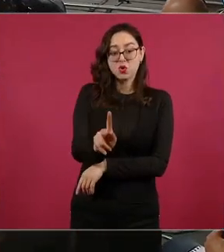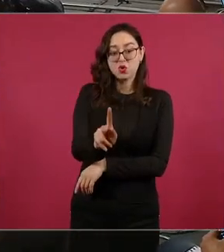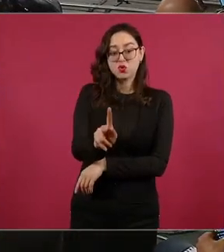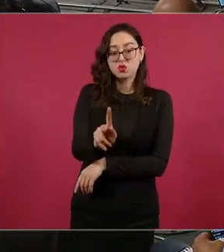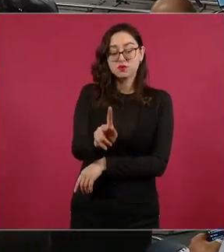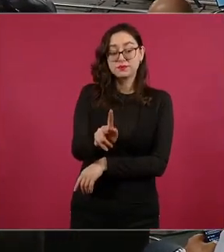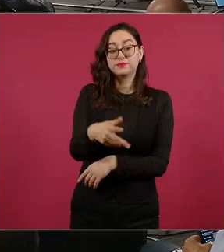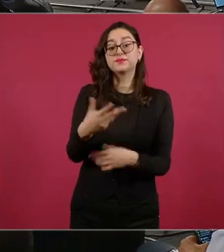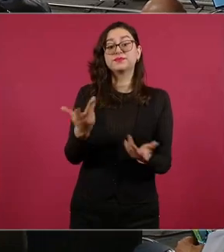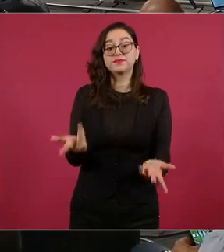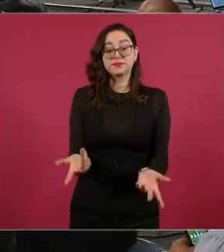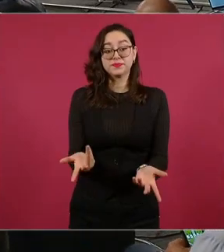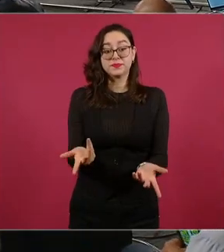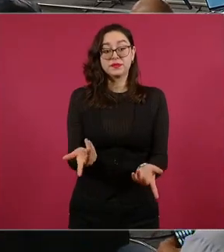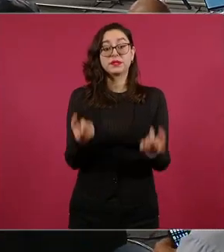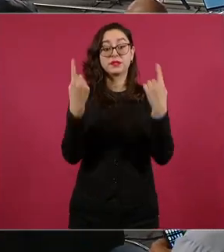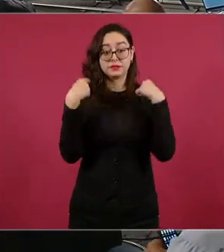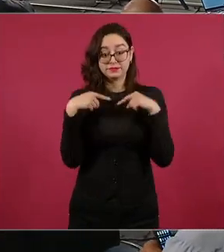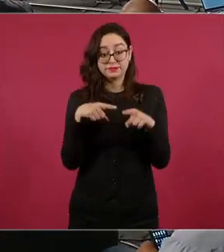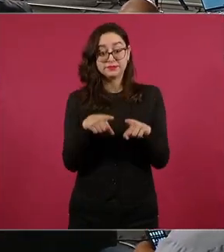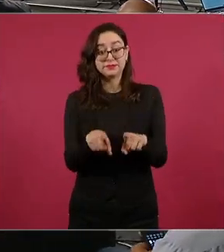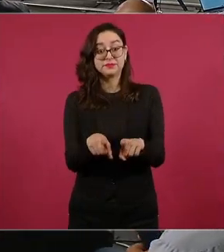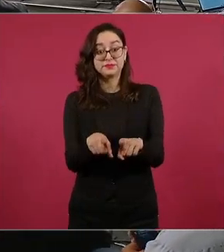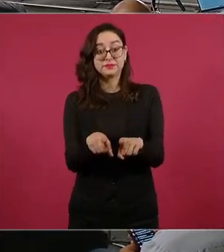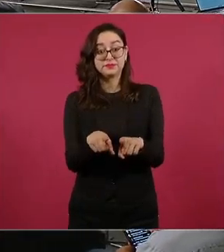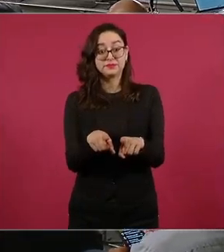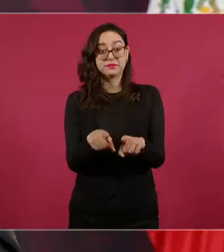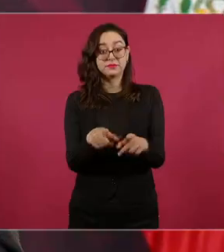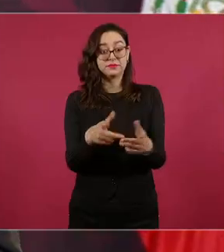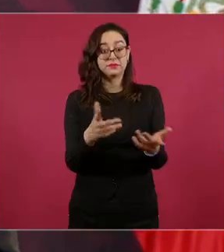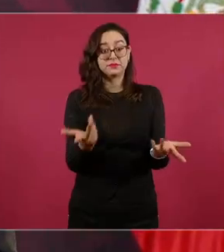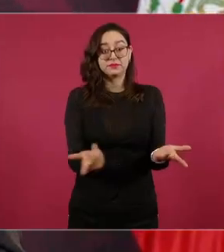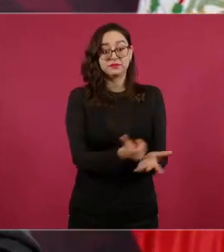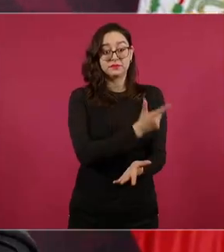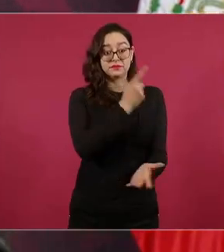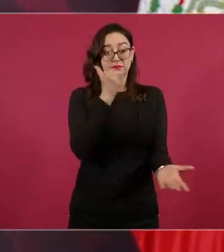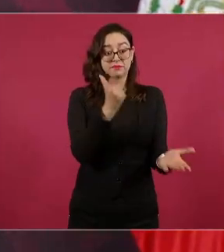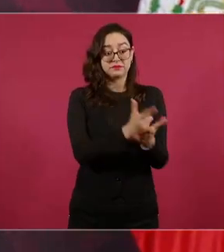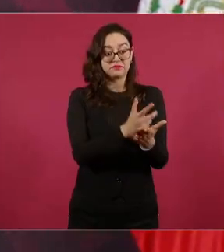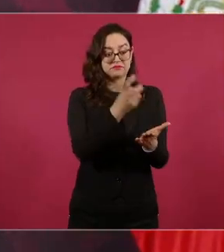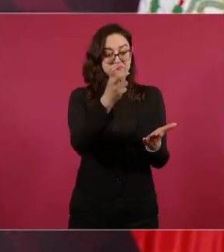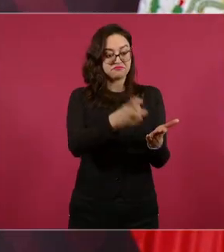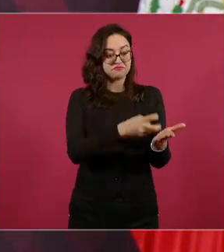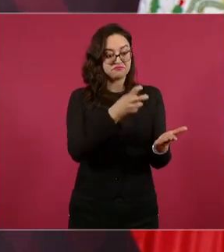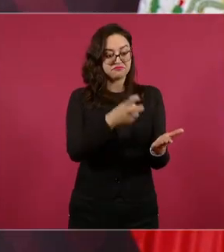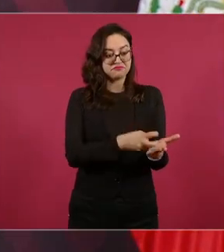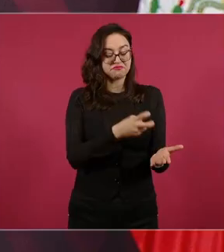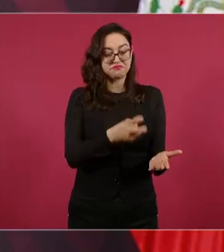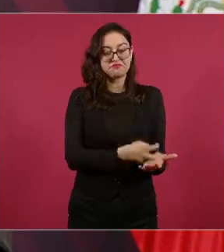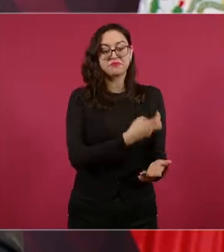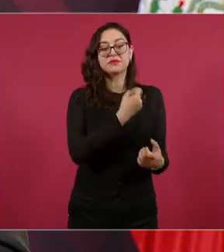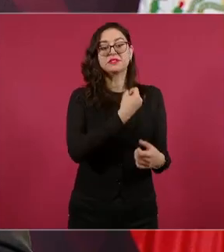tiempo que se estaba privatizando todo el sistema de salud,